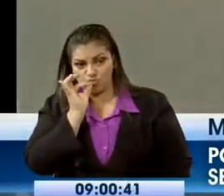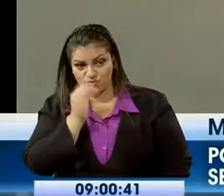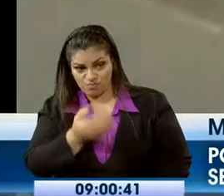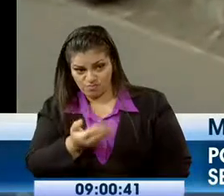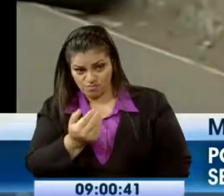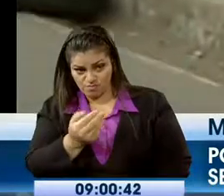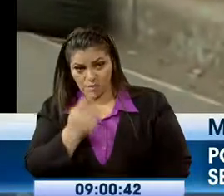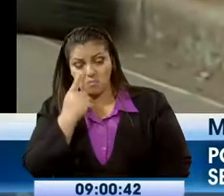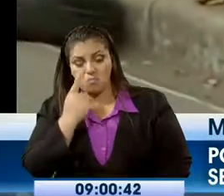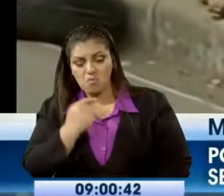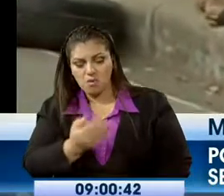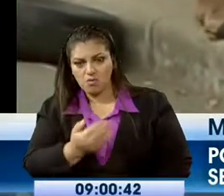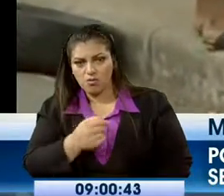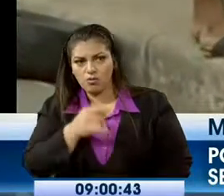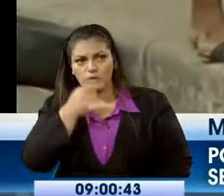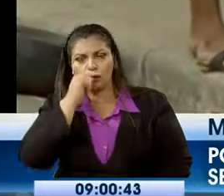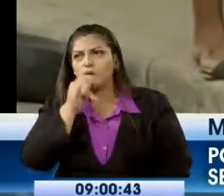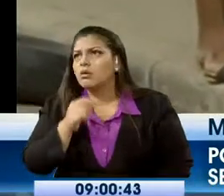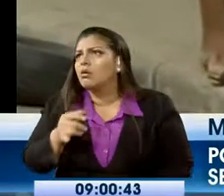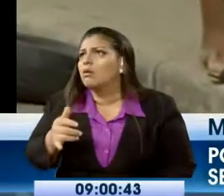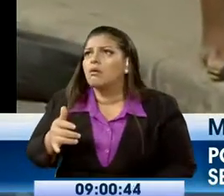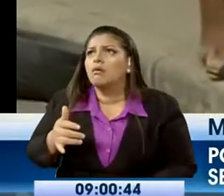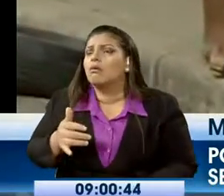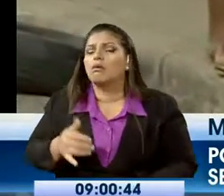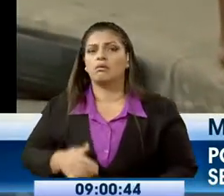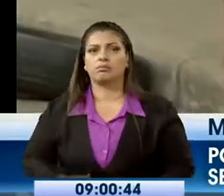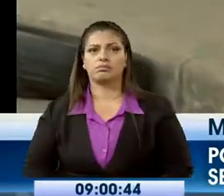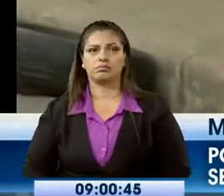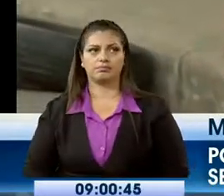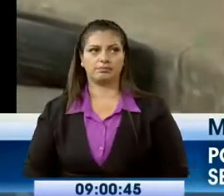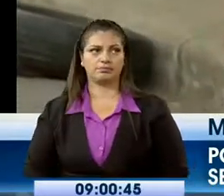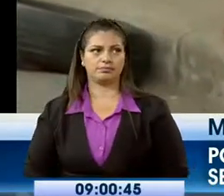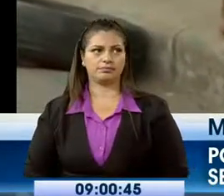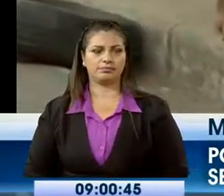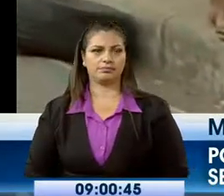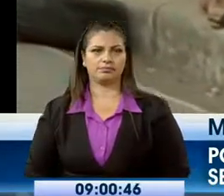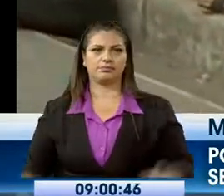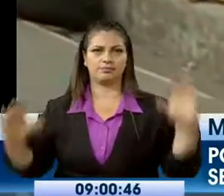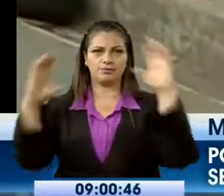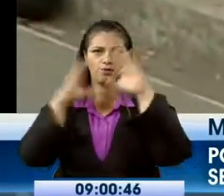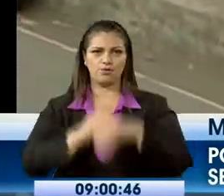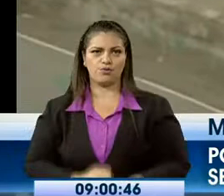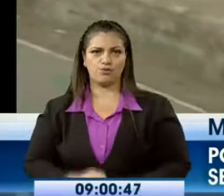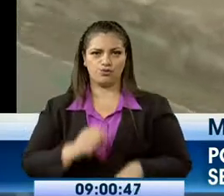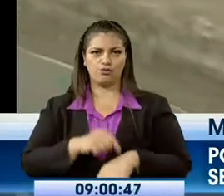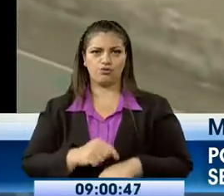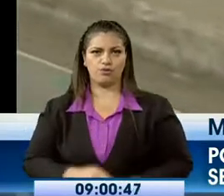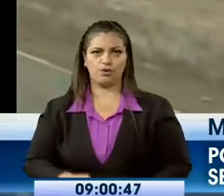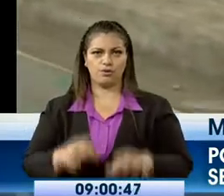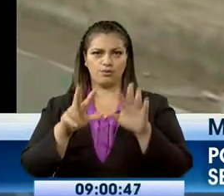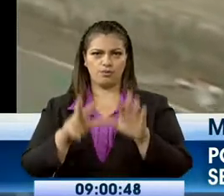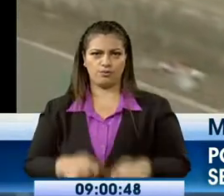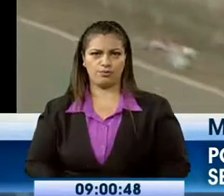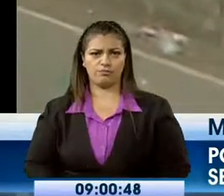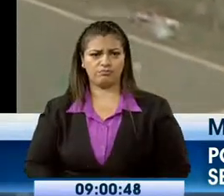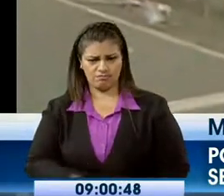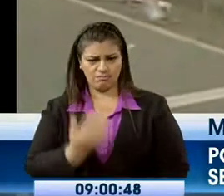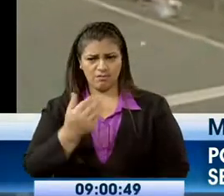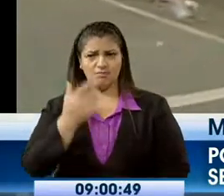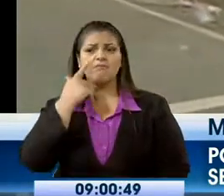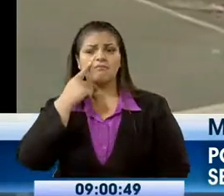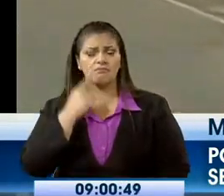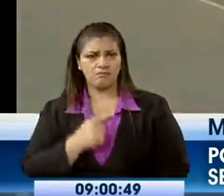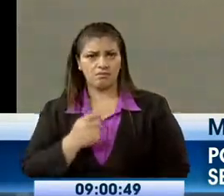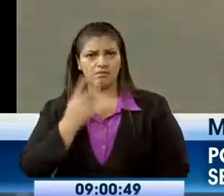a partir de las 8 de la noche. Oiga, no se puede... ¿Todos los días? Todos los días, amigos, que vengan los amigos policías, vengan a partir de las 8 de